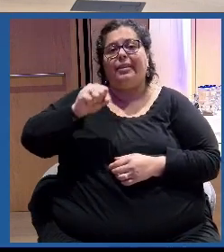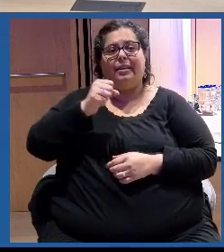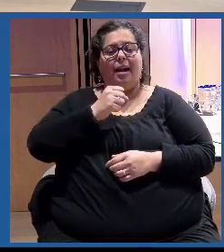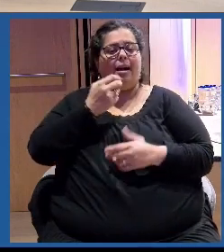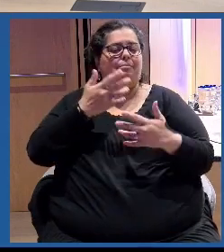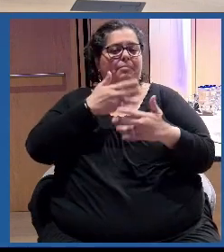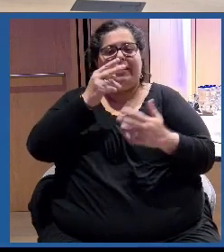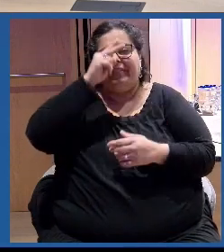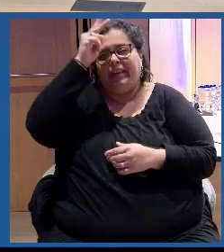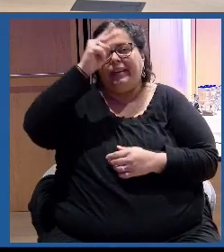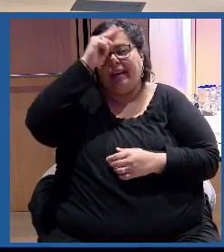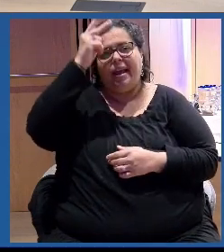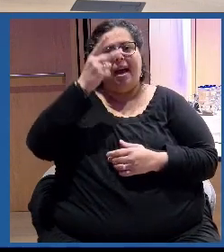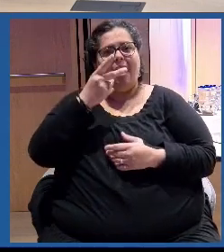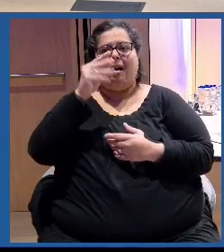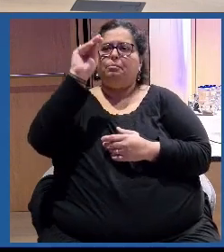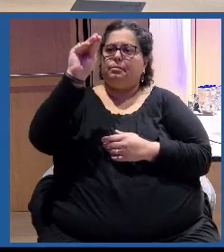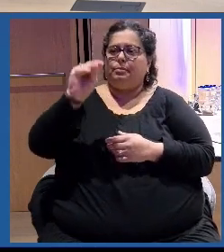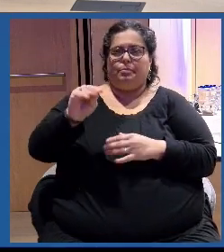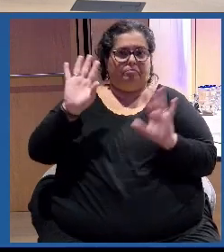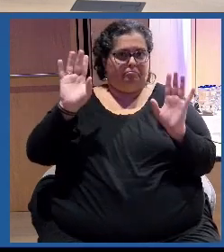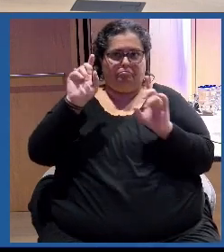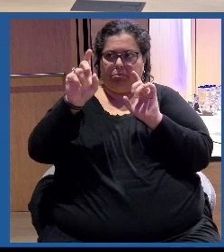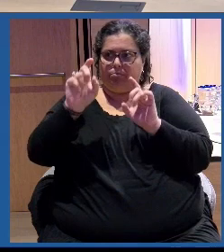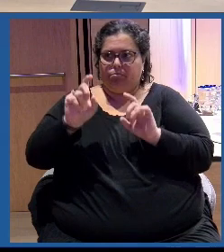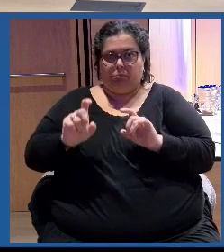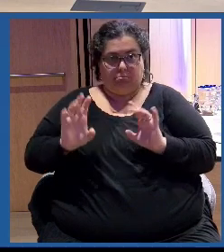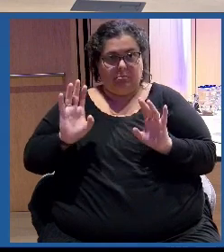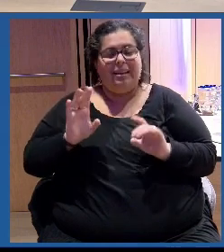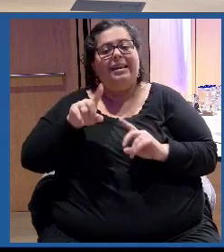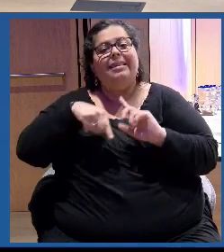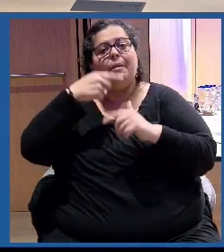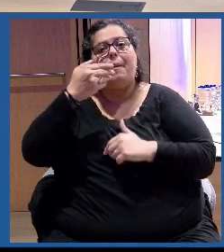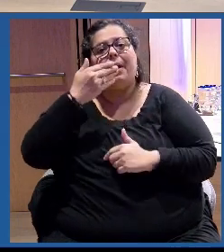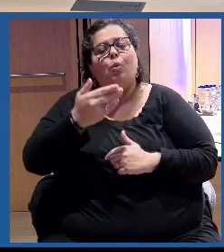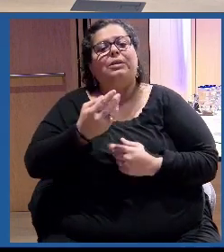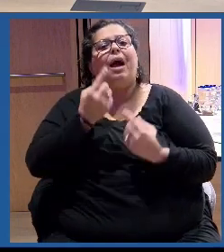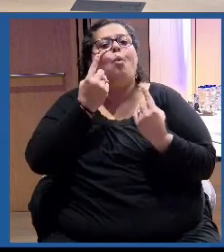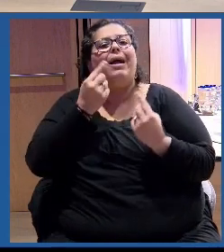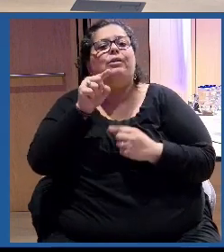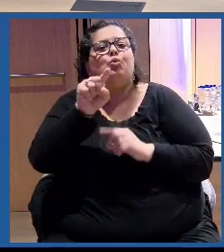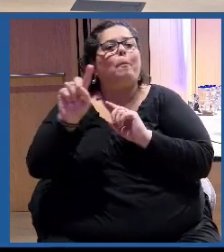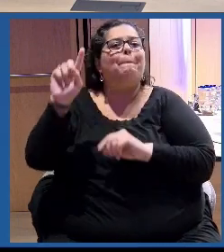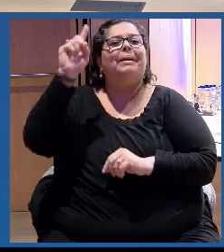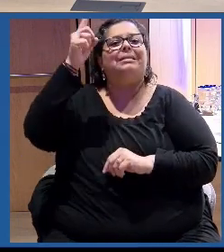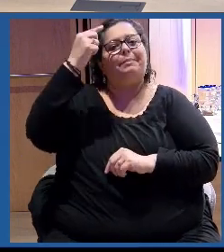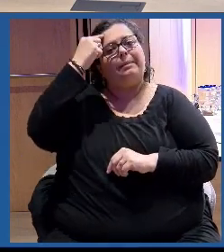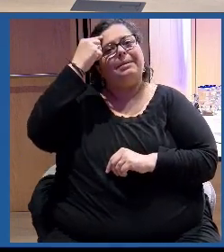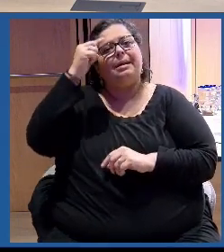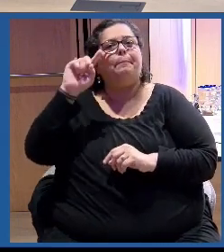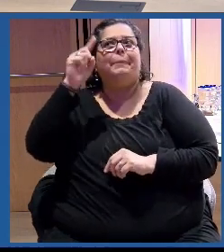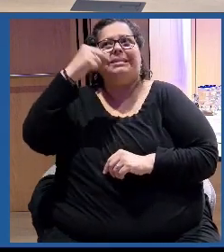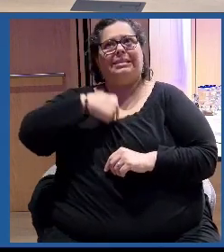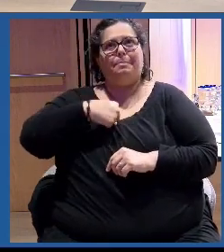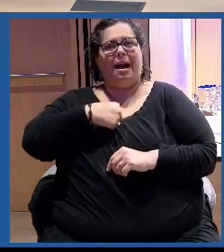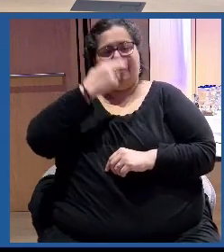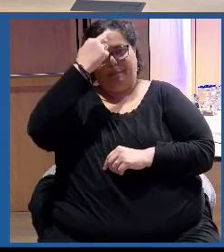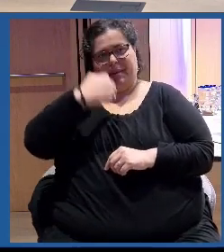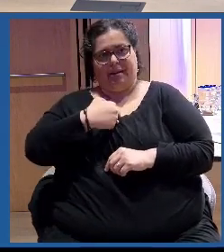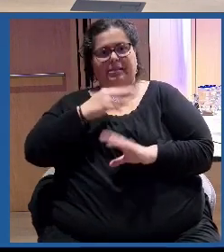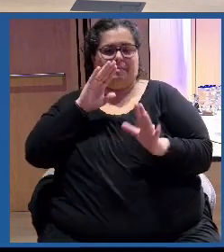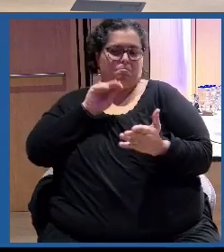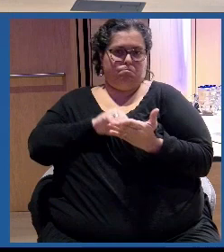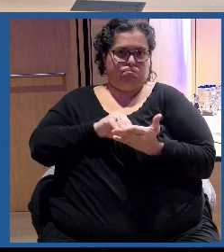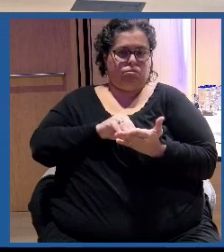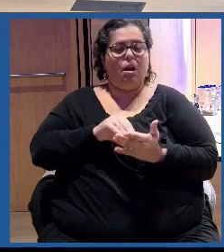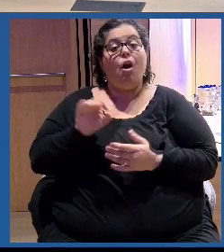que correspondan. Y luego se pregunta cuál considera que es la principal, ¿no? Y ahí uno pone, o también